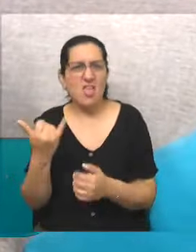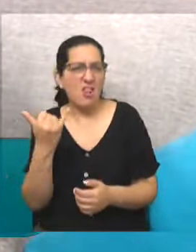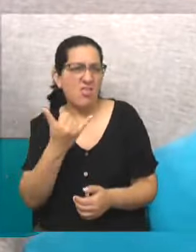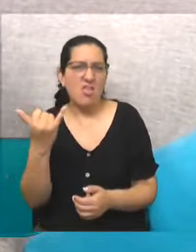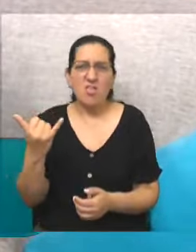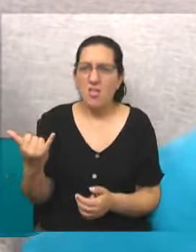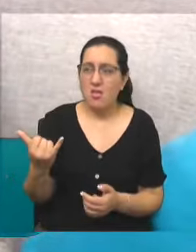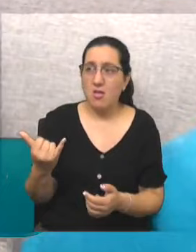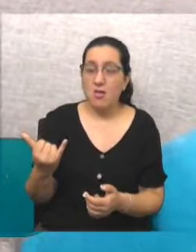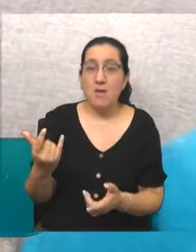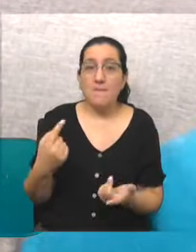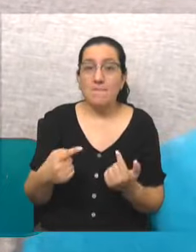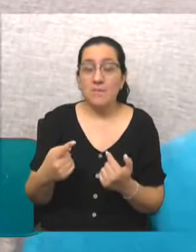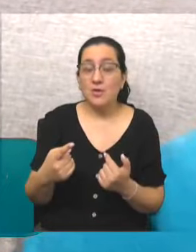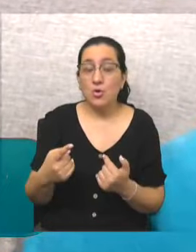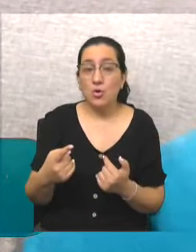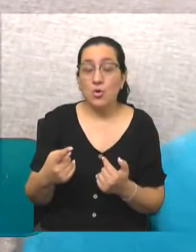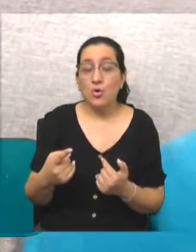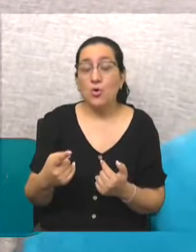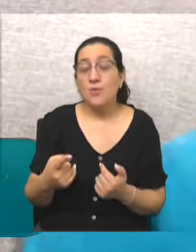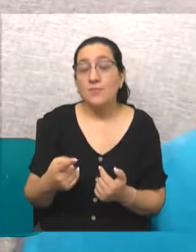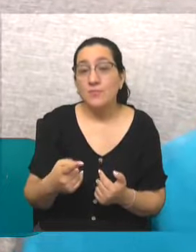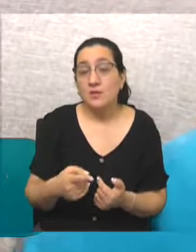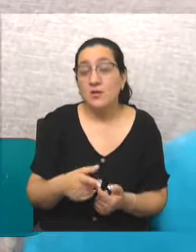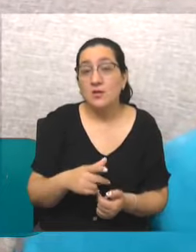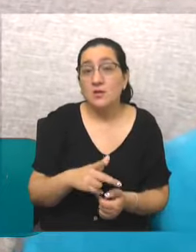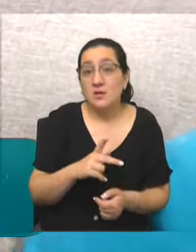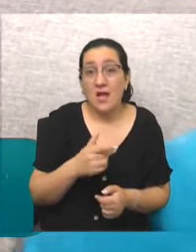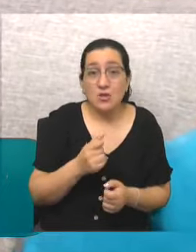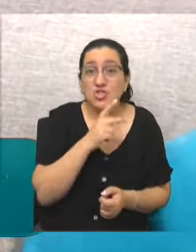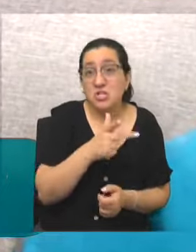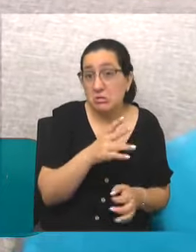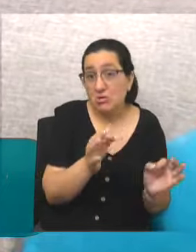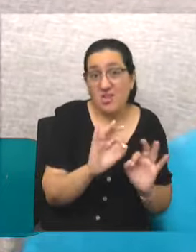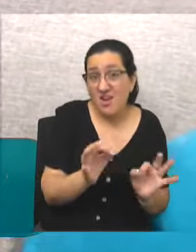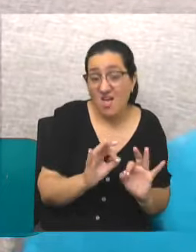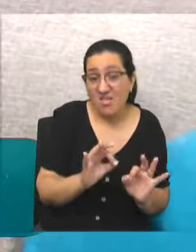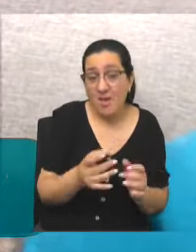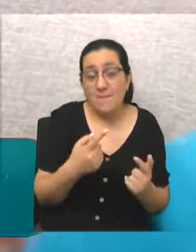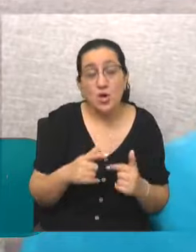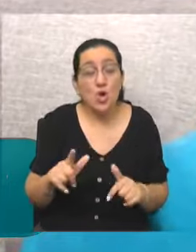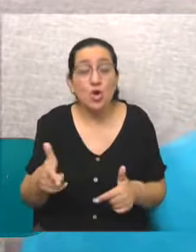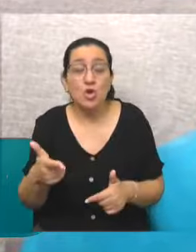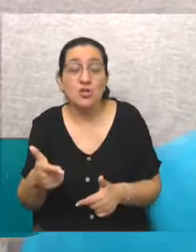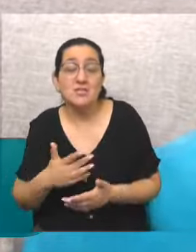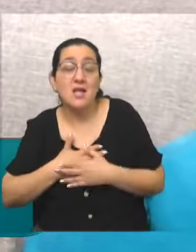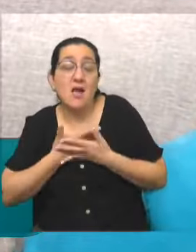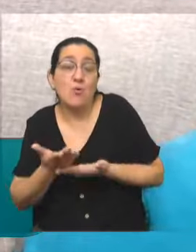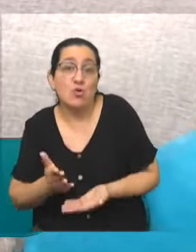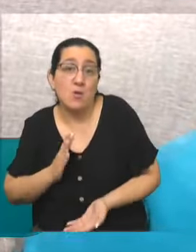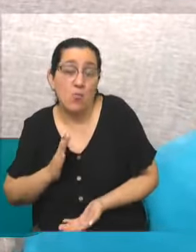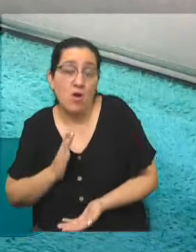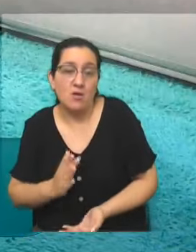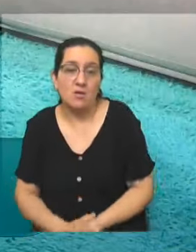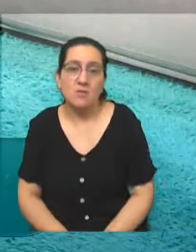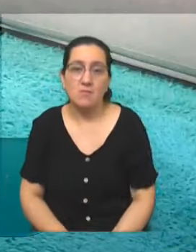tener y que no tiene es el amor de una mujer. No, el amor de Susana San Juan, que también... Qué buen nombre, sí. Susana San Juan. De